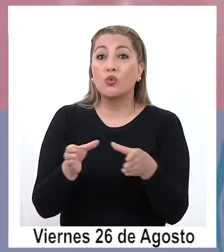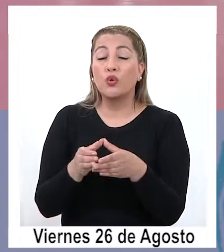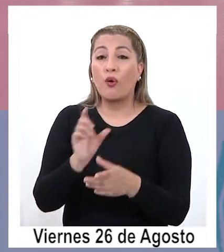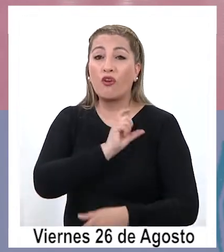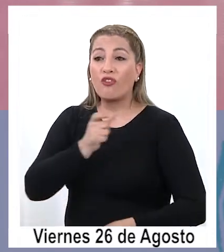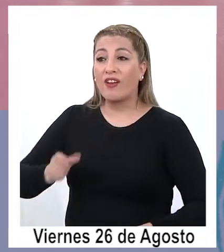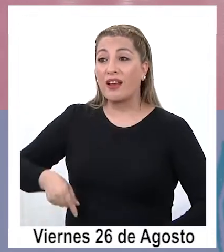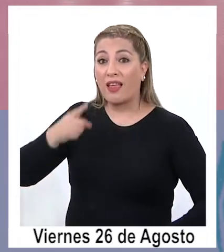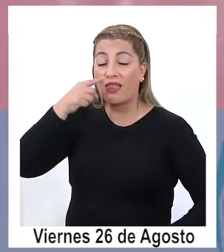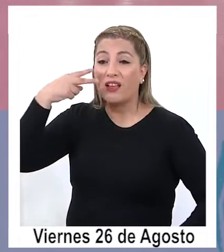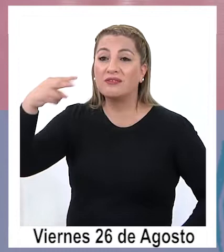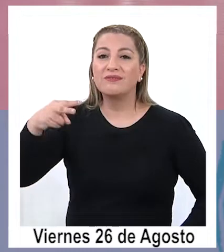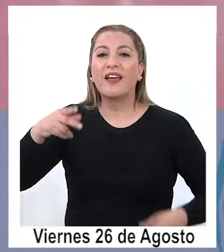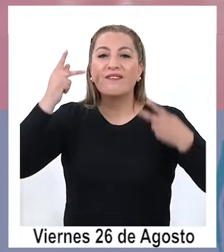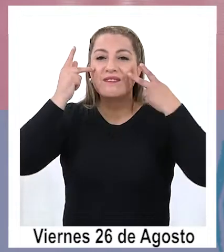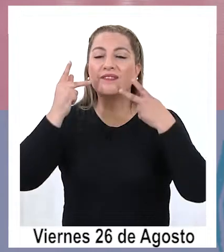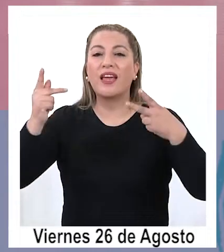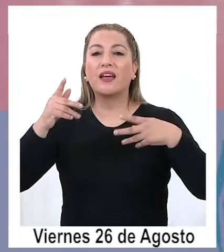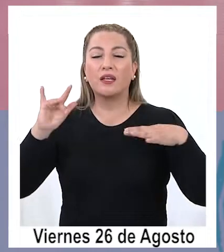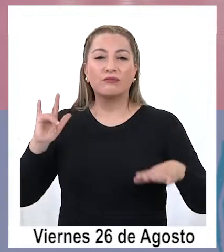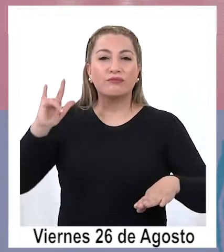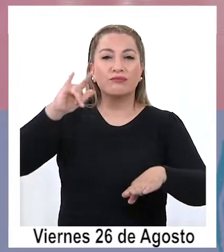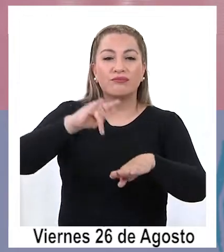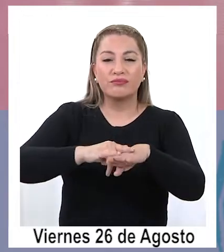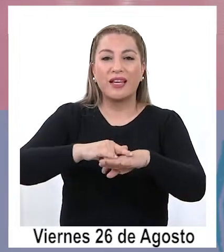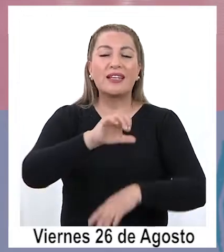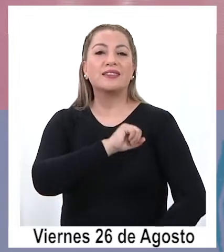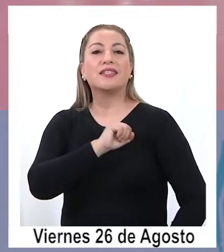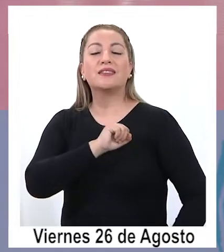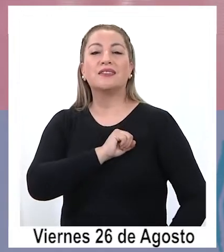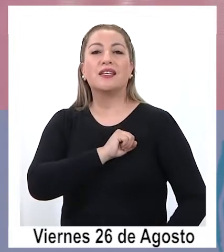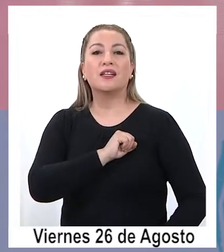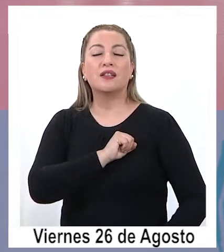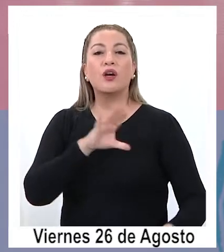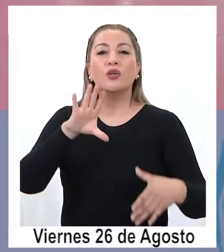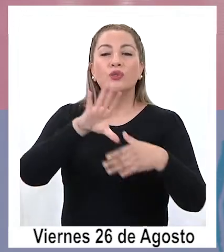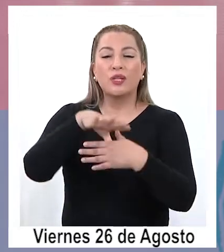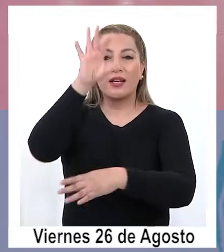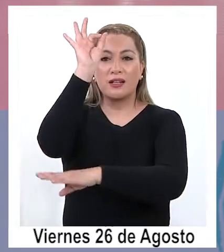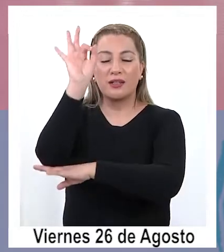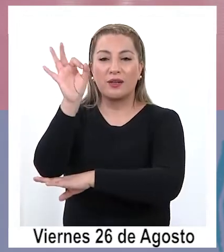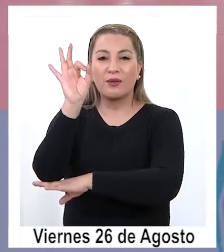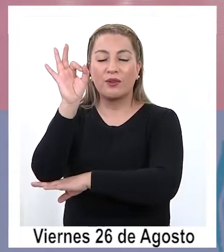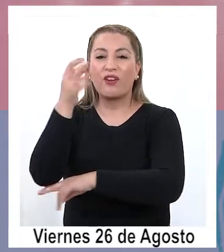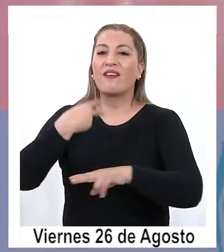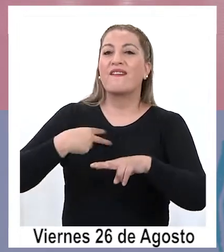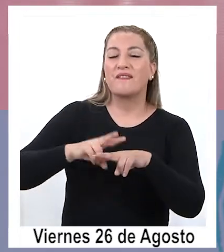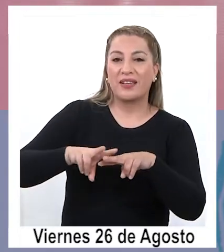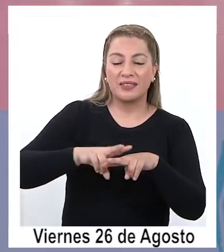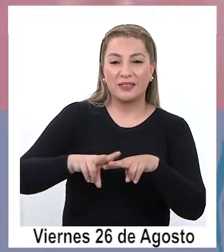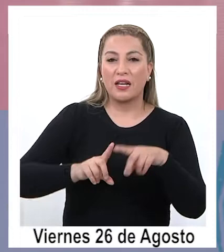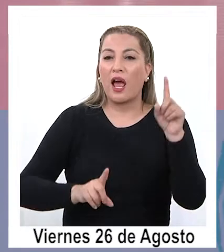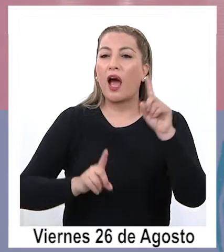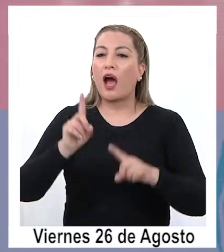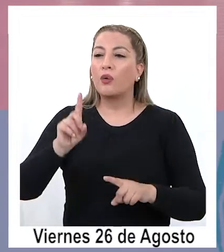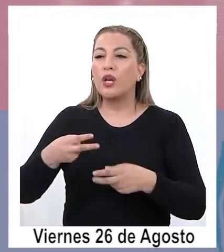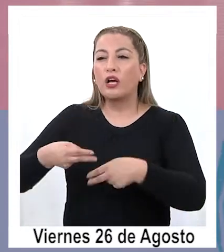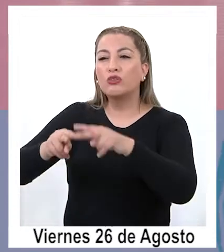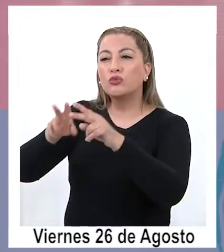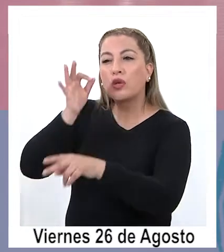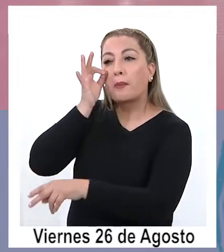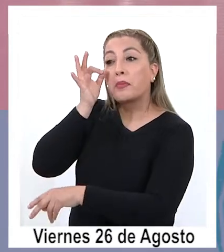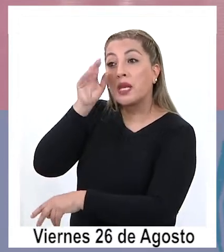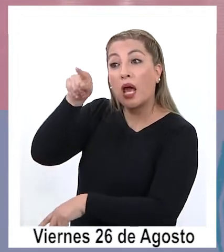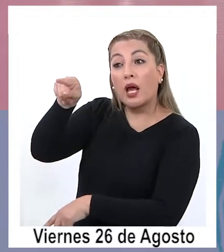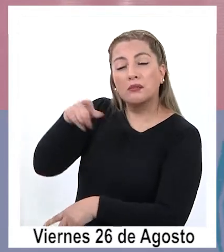va a viajar a Santiago a reunirse con nuestro equipo de infraestructura cultural vamos a visitar también algunas infraestructuras